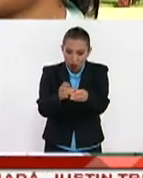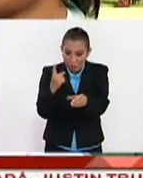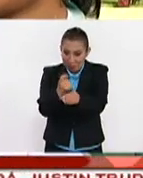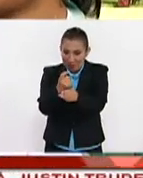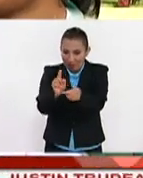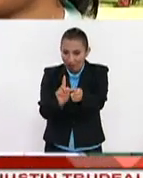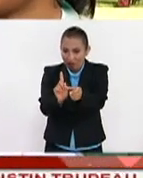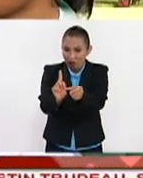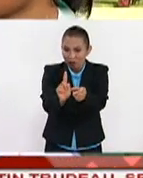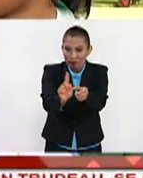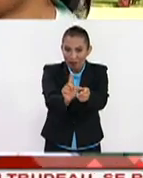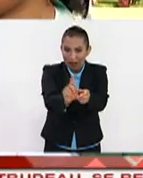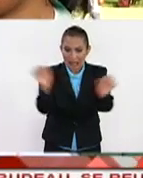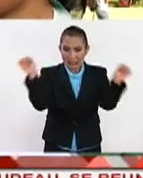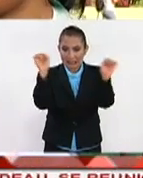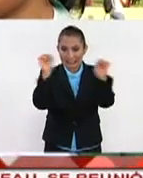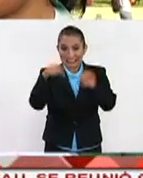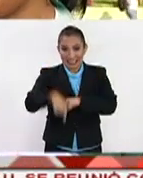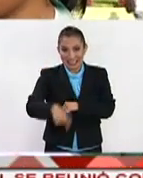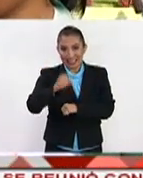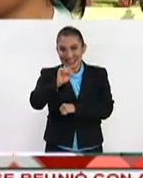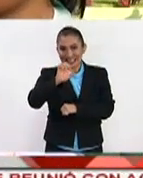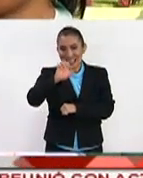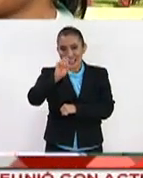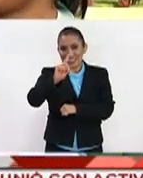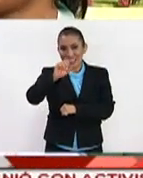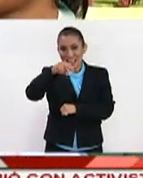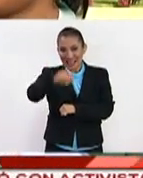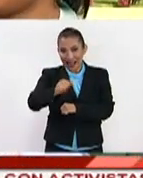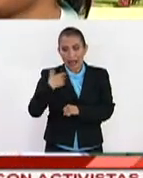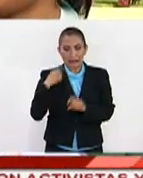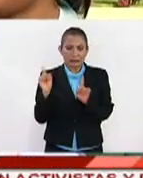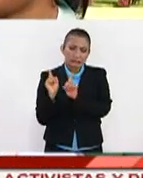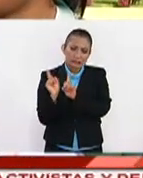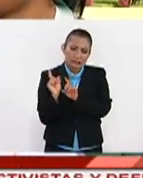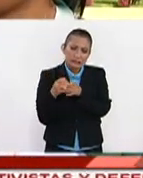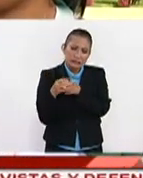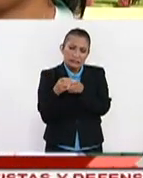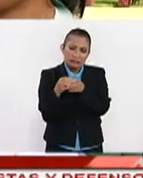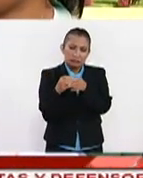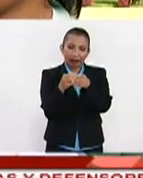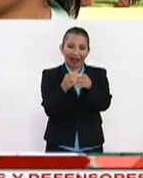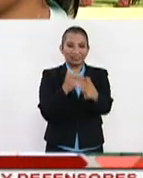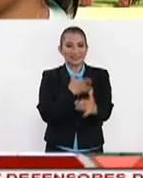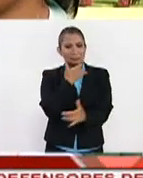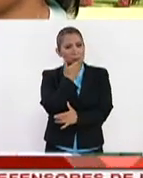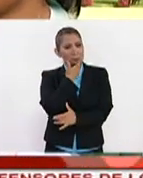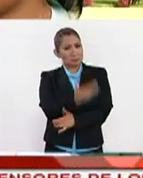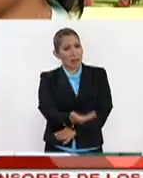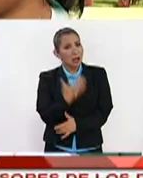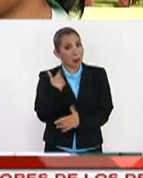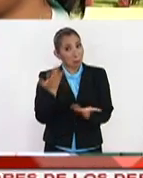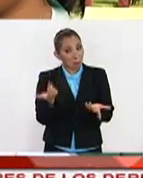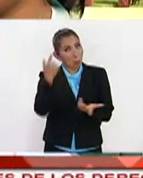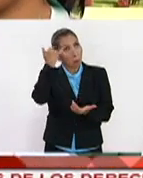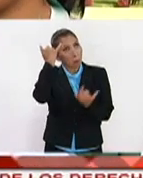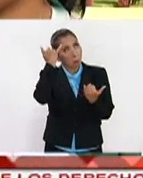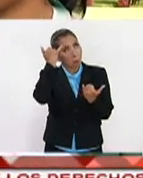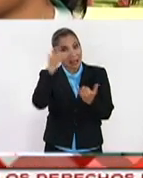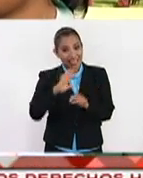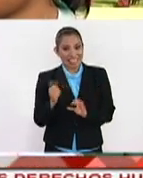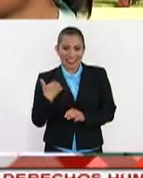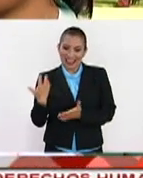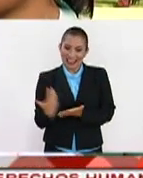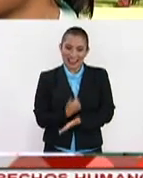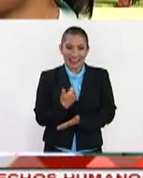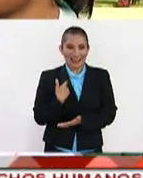aquí, ya que son corredoras de aquí de Sedena, y pues me sentí muy bien, me salió ahora